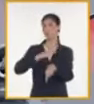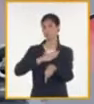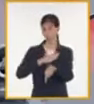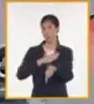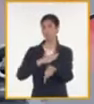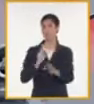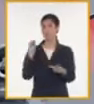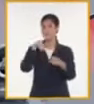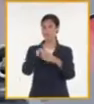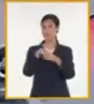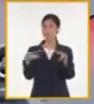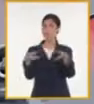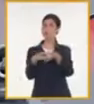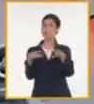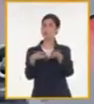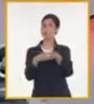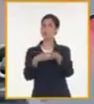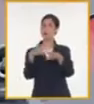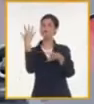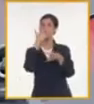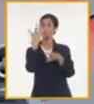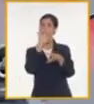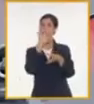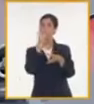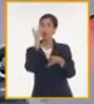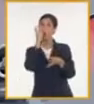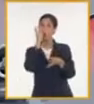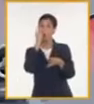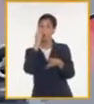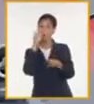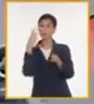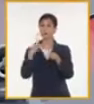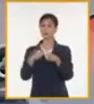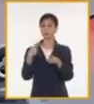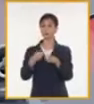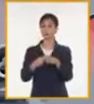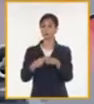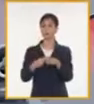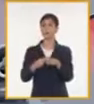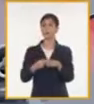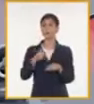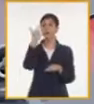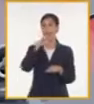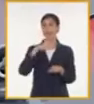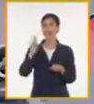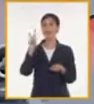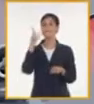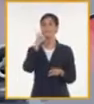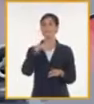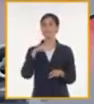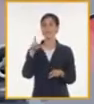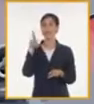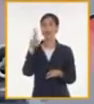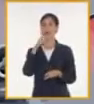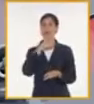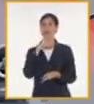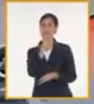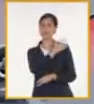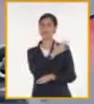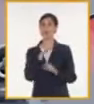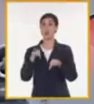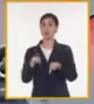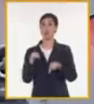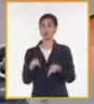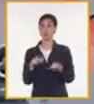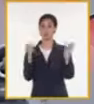al ciudadano ardeni García Álvarez y que tenía por supuesto otras ramificaciones en territorio nacional el